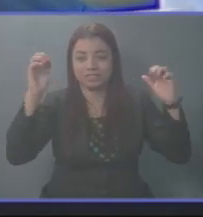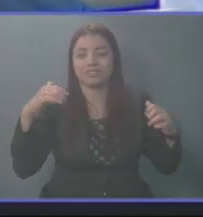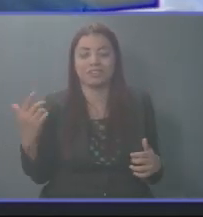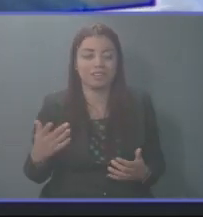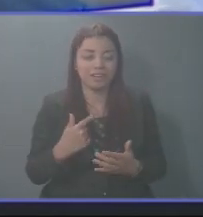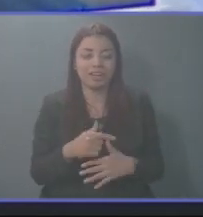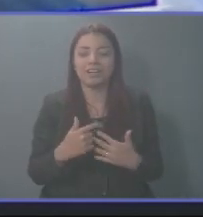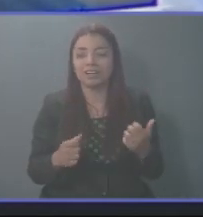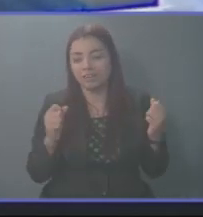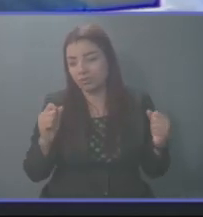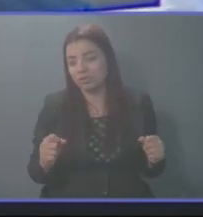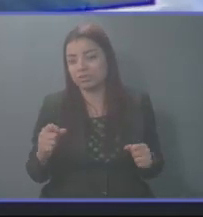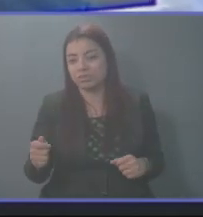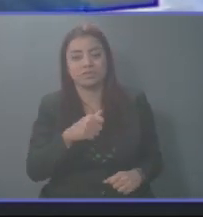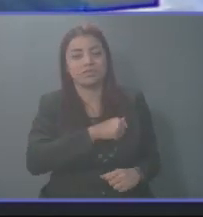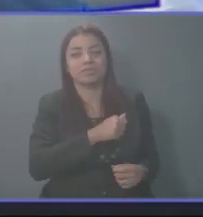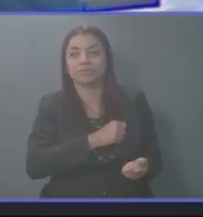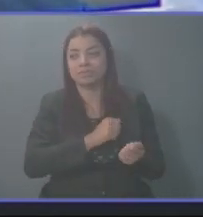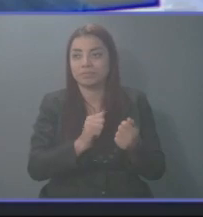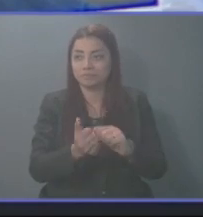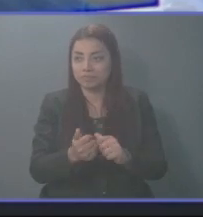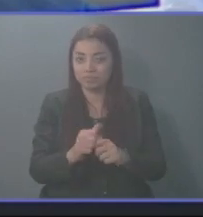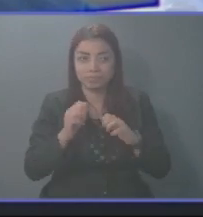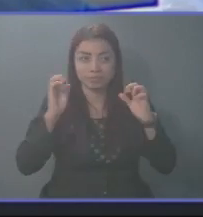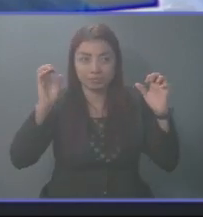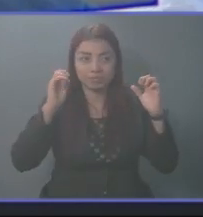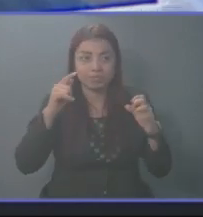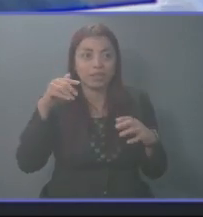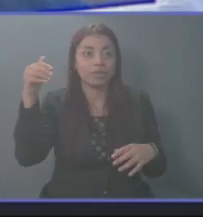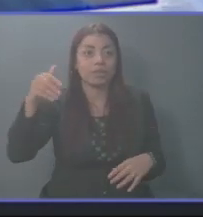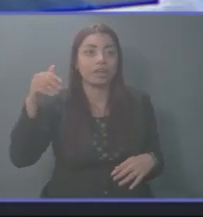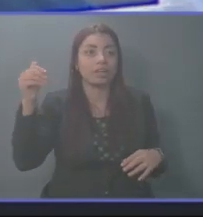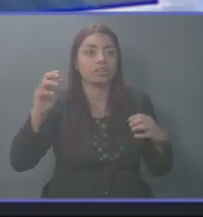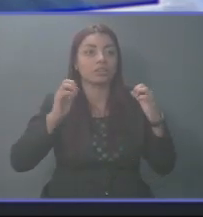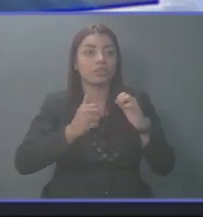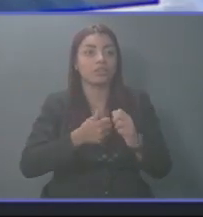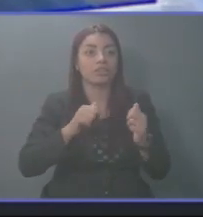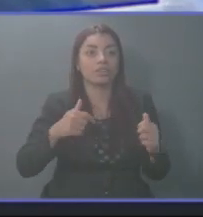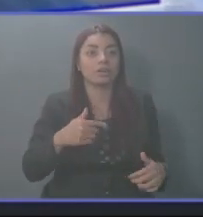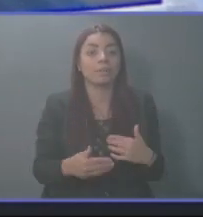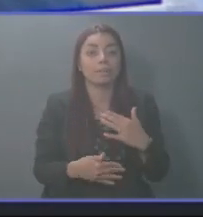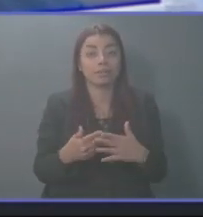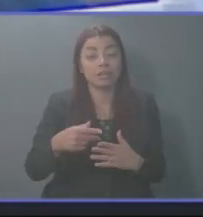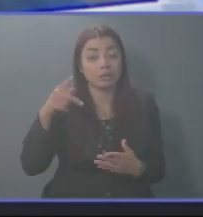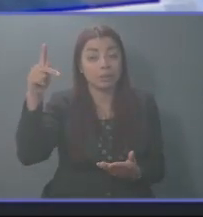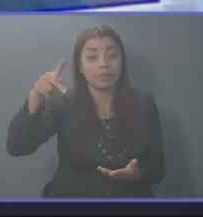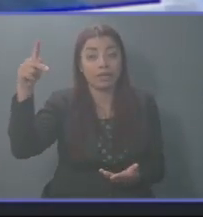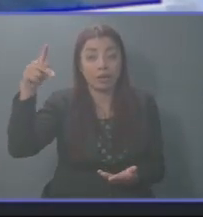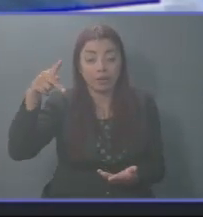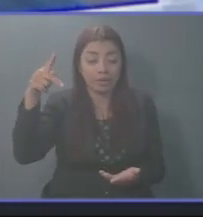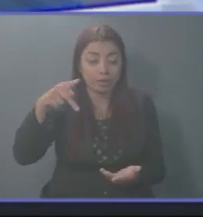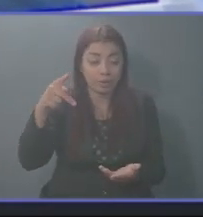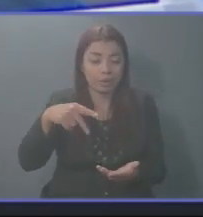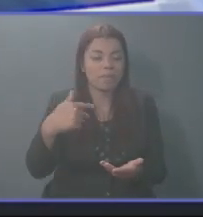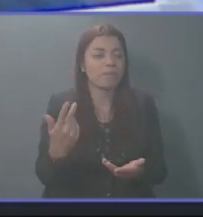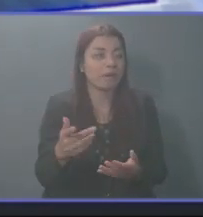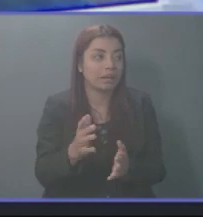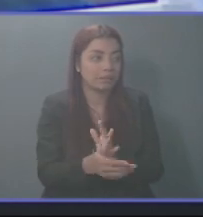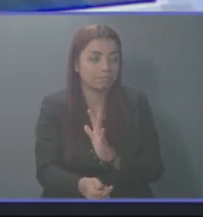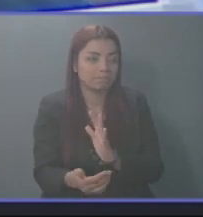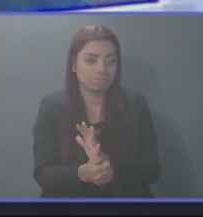los resultados de las competencias deportivas. Educación física: proceso pedagógico dirigido al mejoramiento de